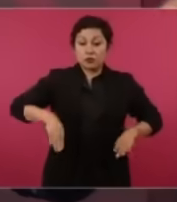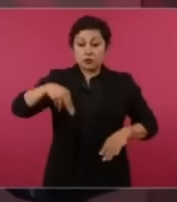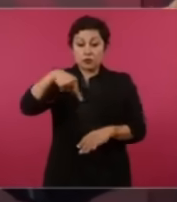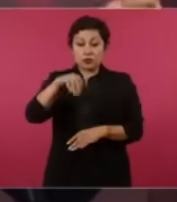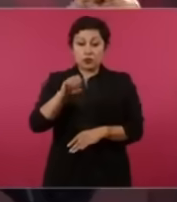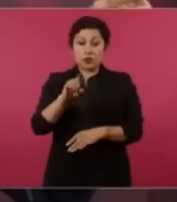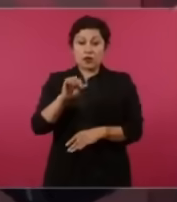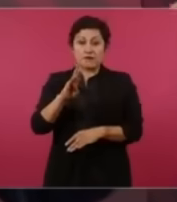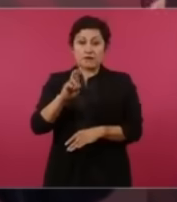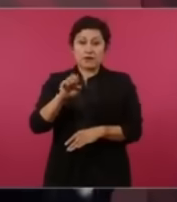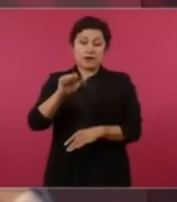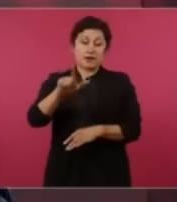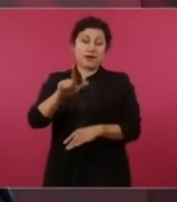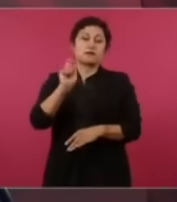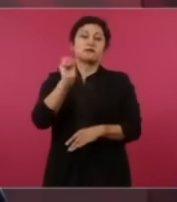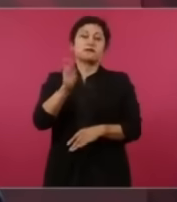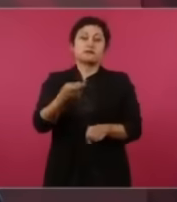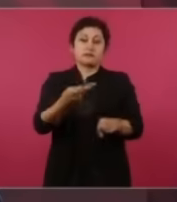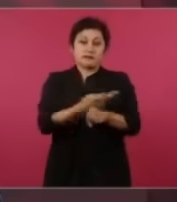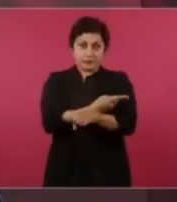Roberto Hernández